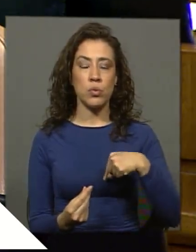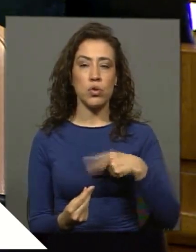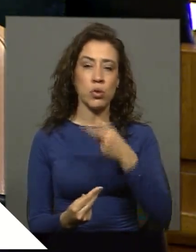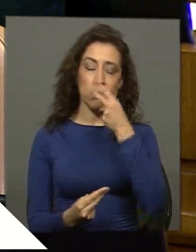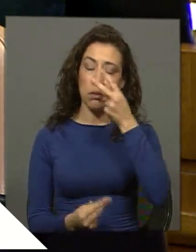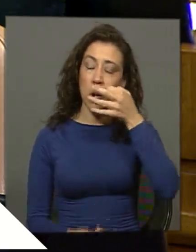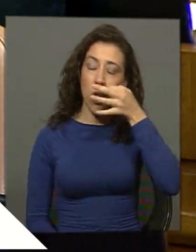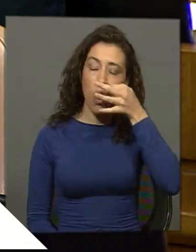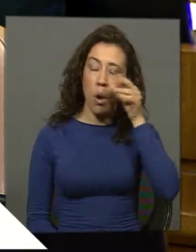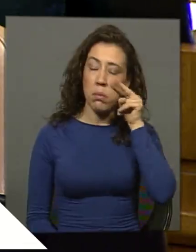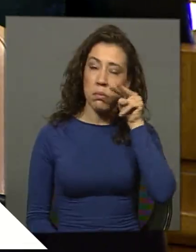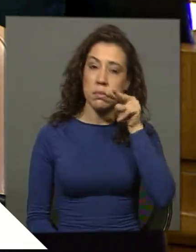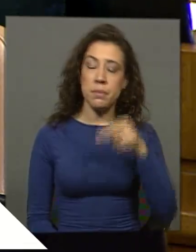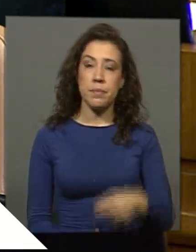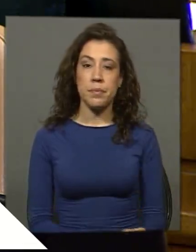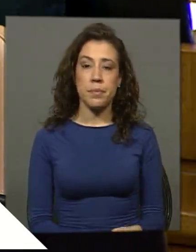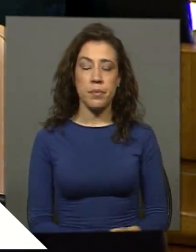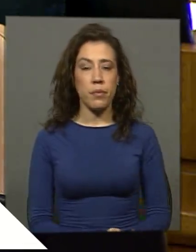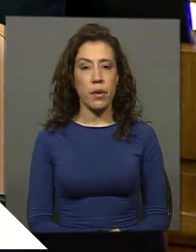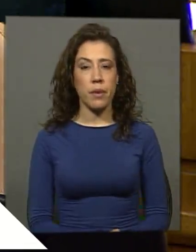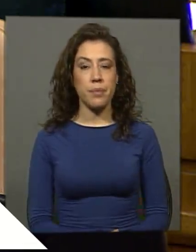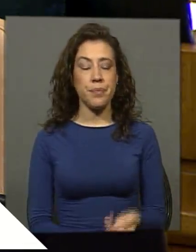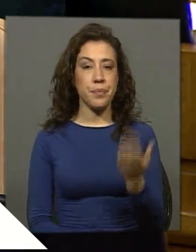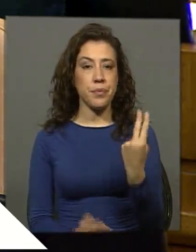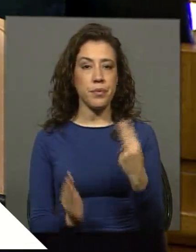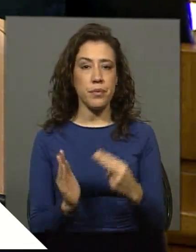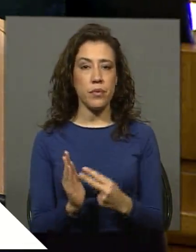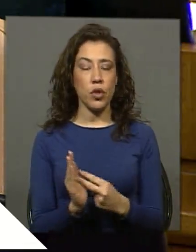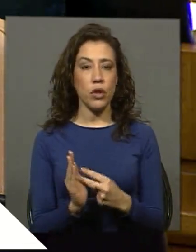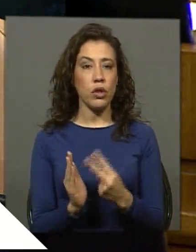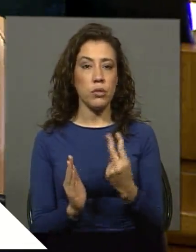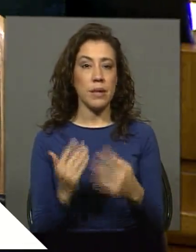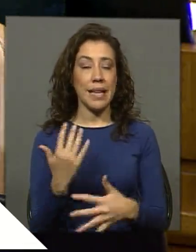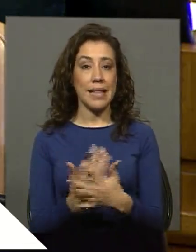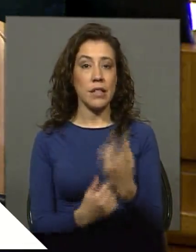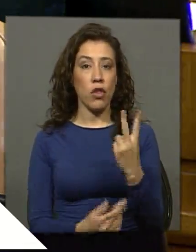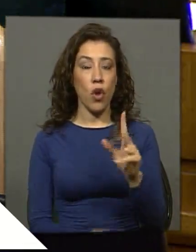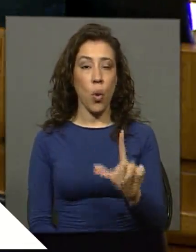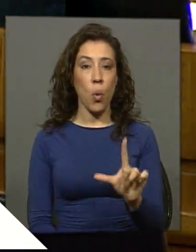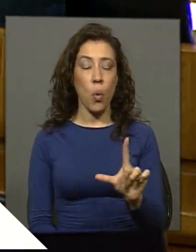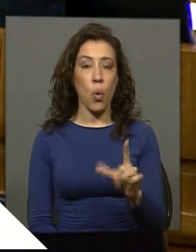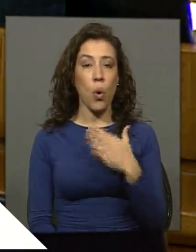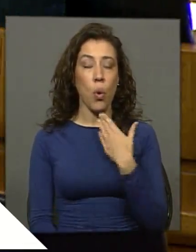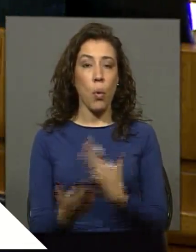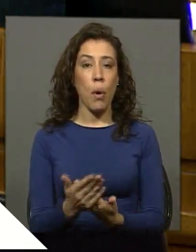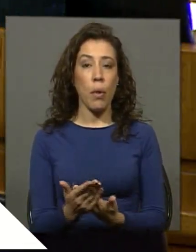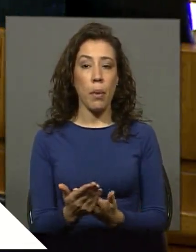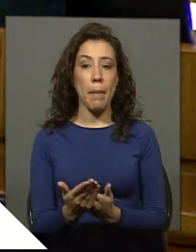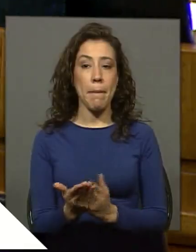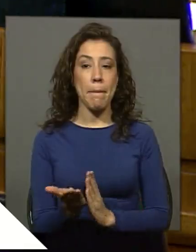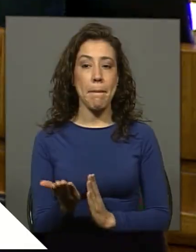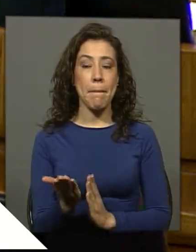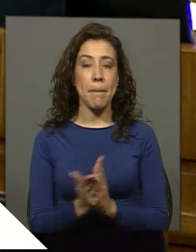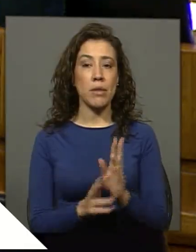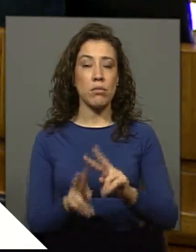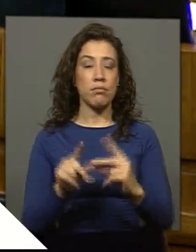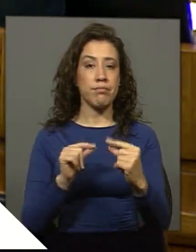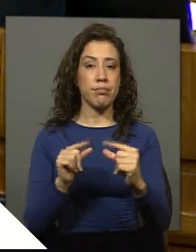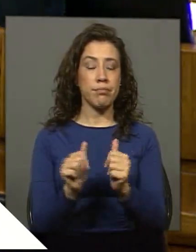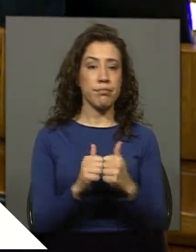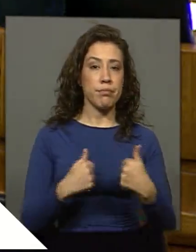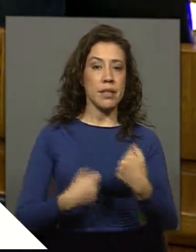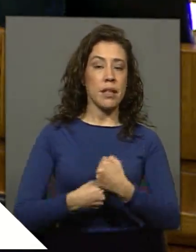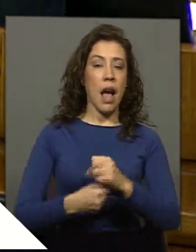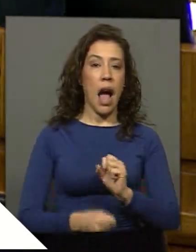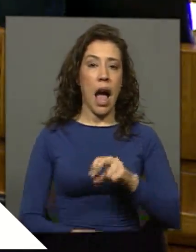hemos observado cierto a partir del 2 de julio del 2015 en el momento en que se instaló esta mesa de trabajo